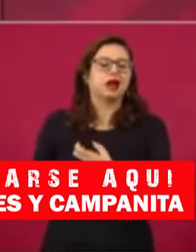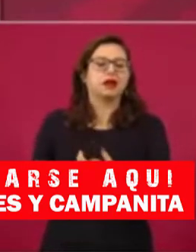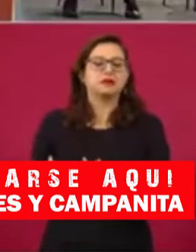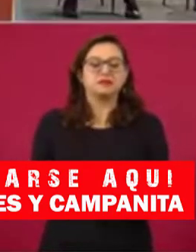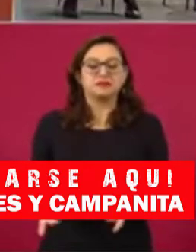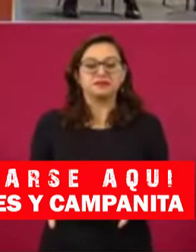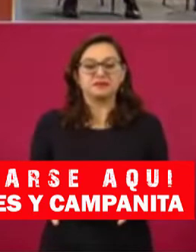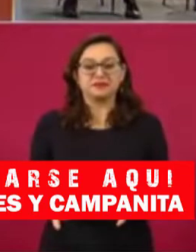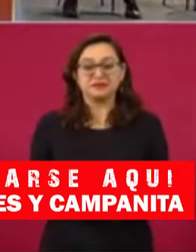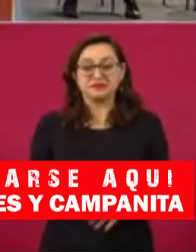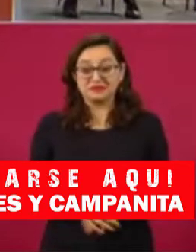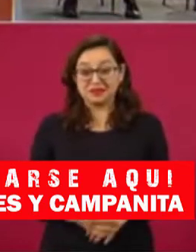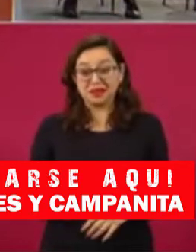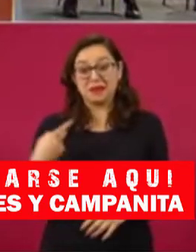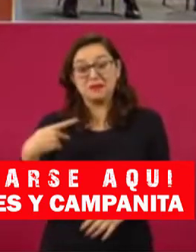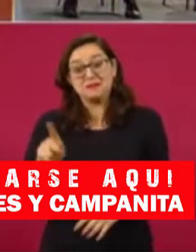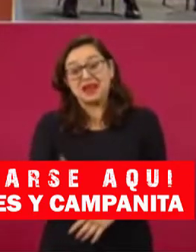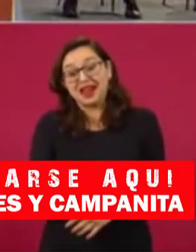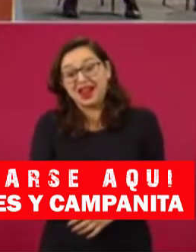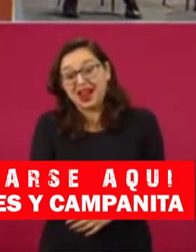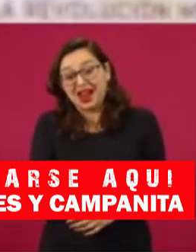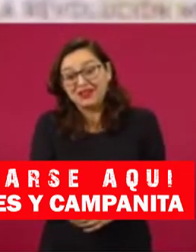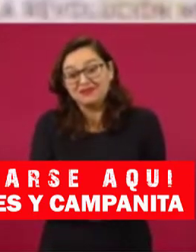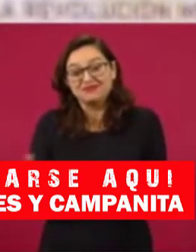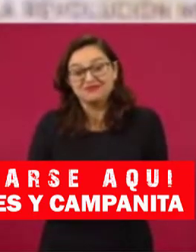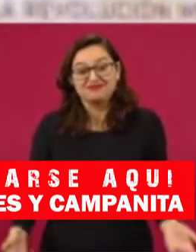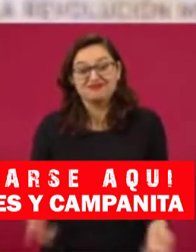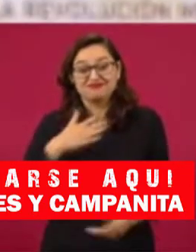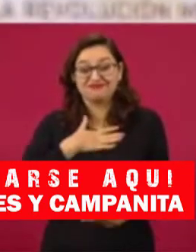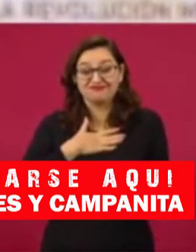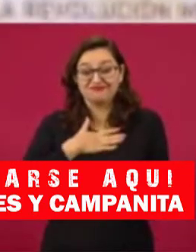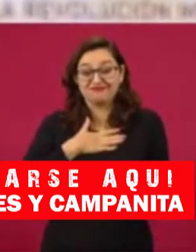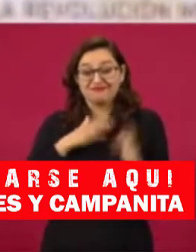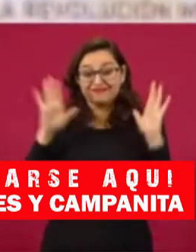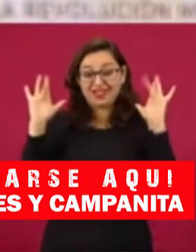yo traigo un ángel de la guarda, o sea,